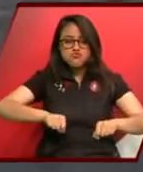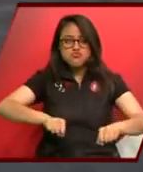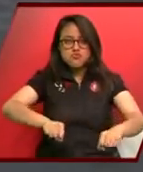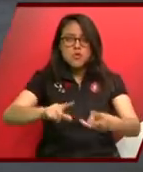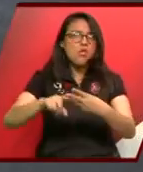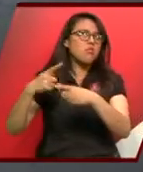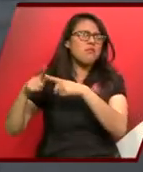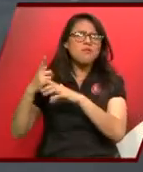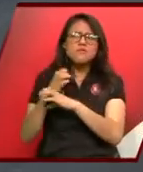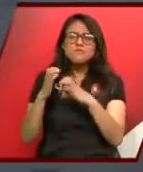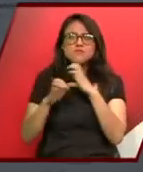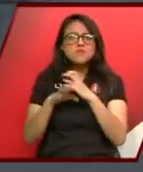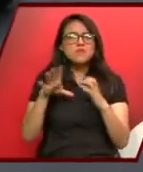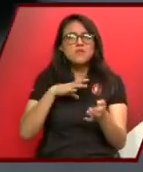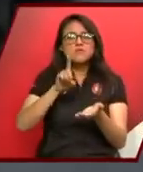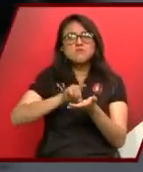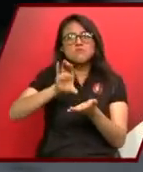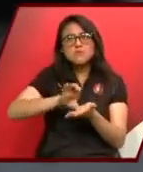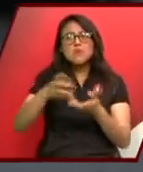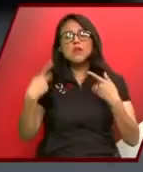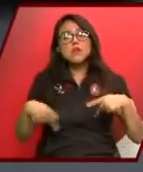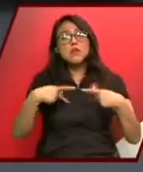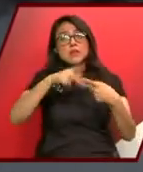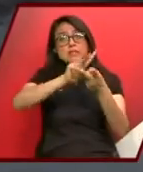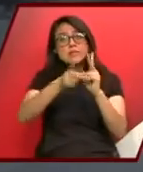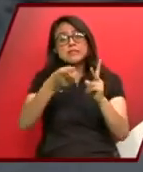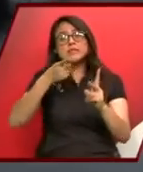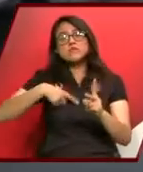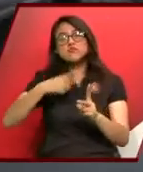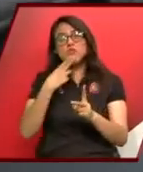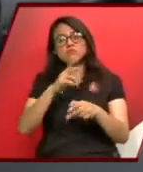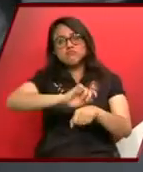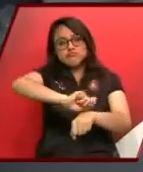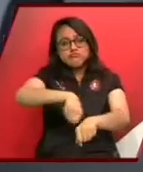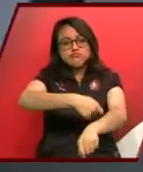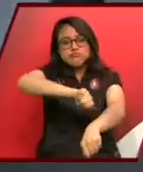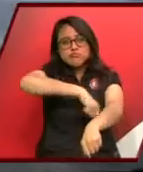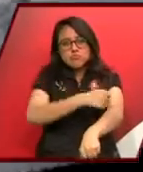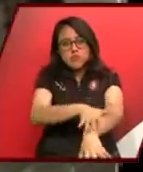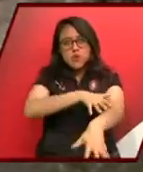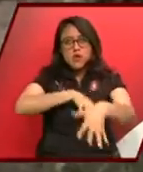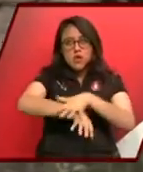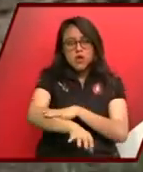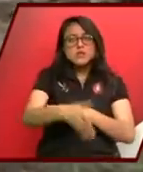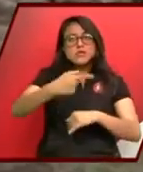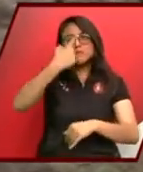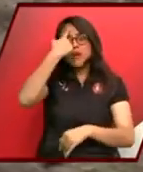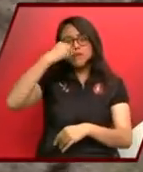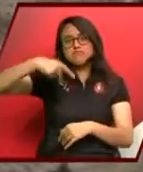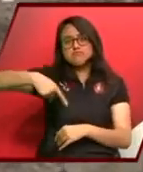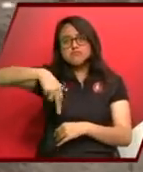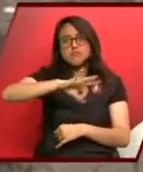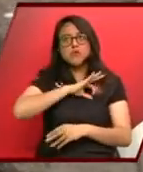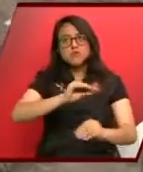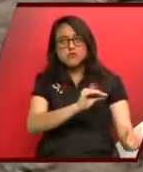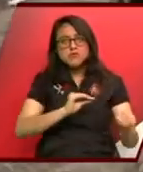momento, los vecinos tendrán que acostumbrarse a los baches, subirse el pantalón y ensuciarse los zapatos para poder pasar por